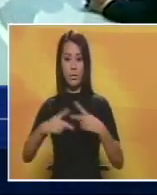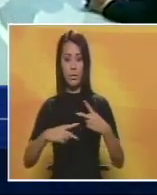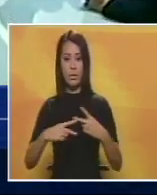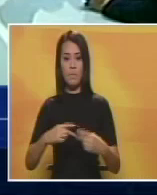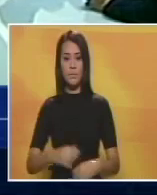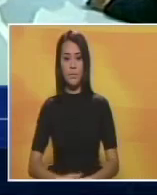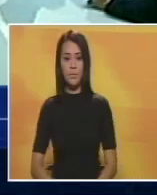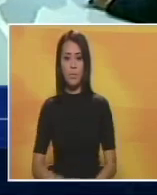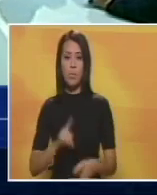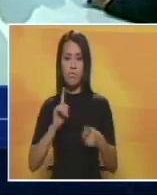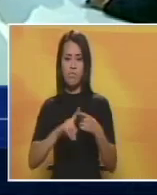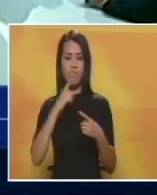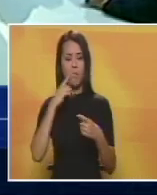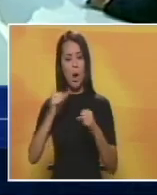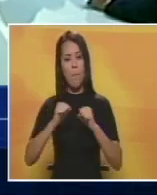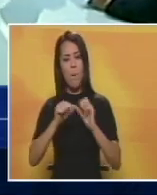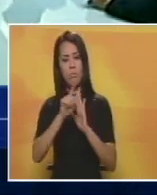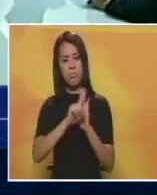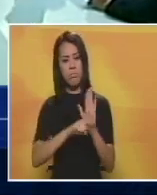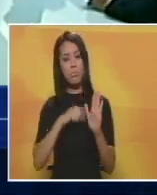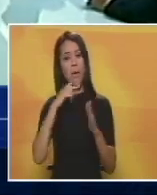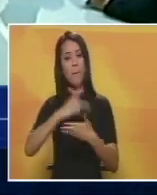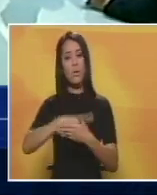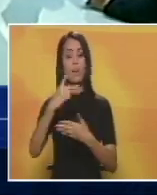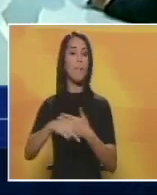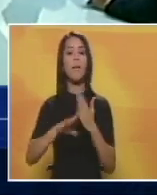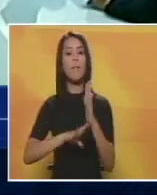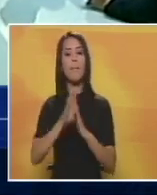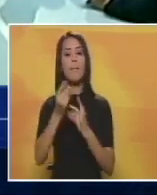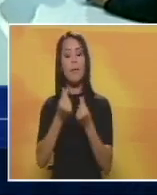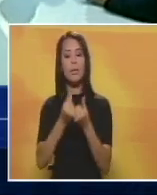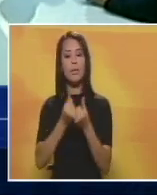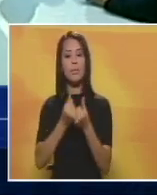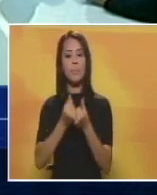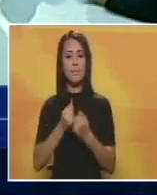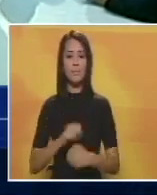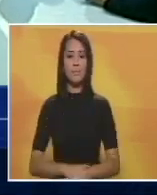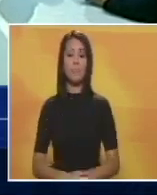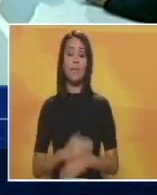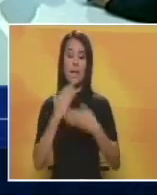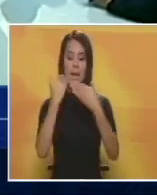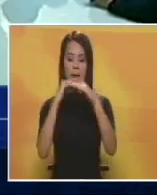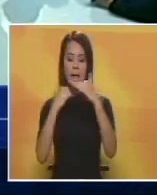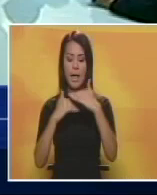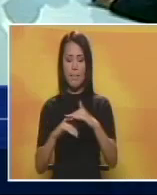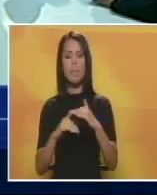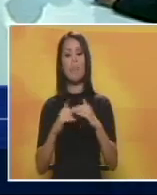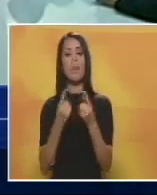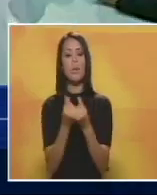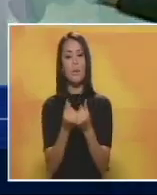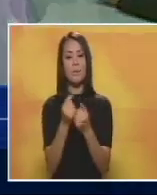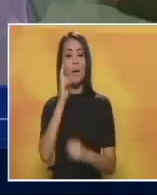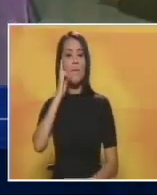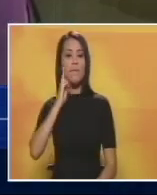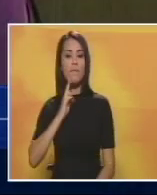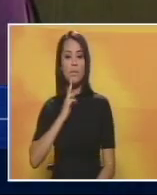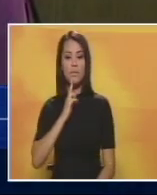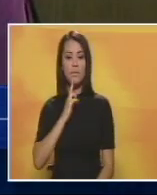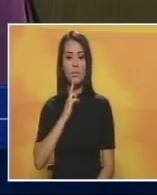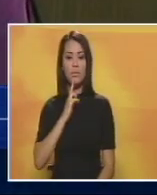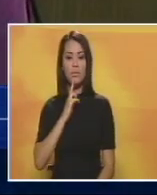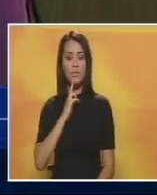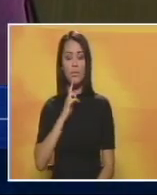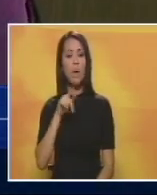los motores importantes del Programa de Recuperación Económica que descansa en la Agenda Económica Bolivariana tiene que ver con el